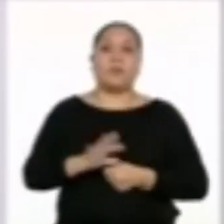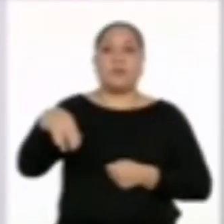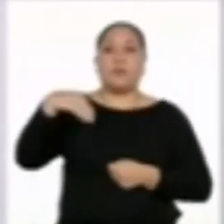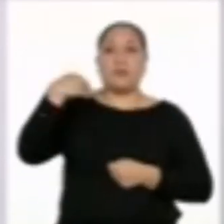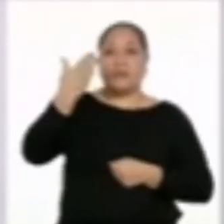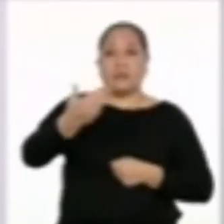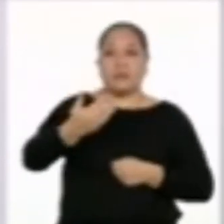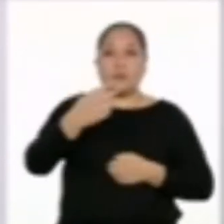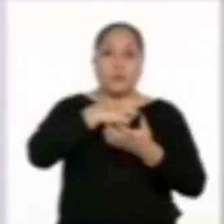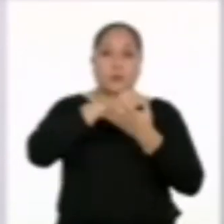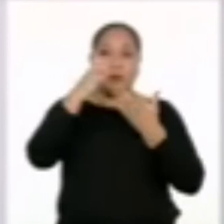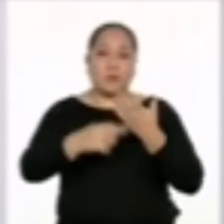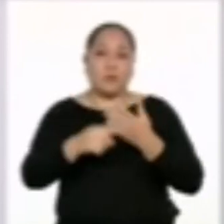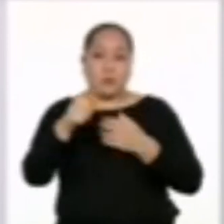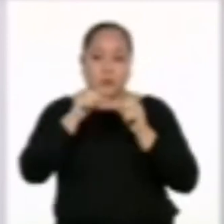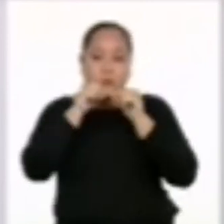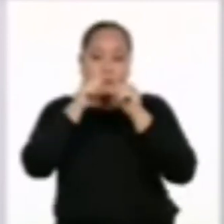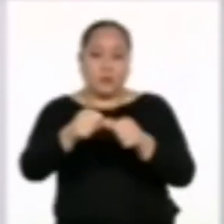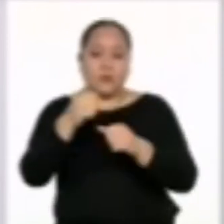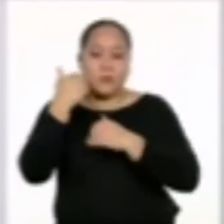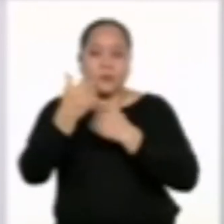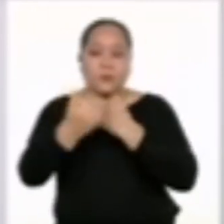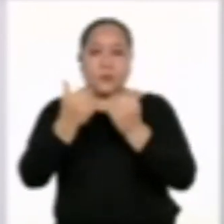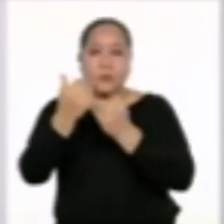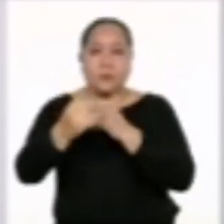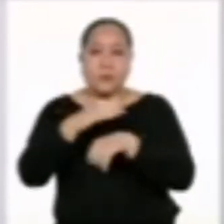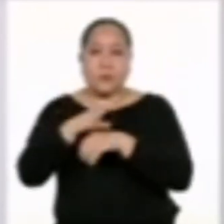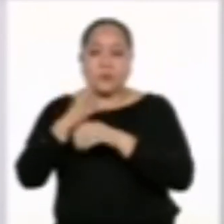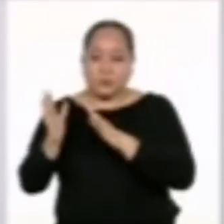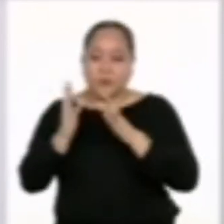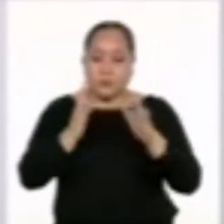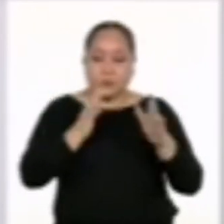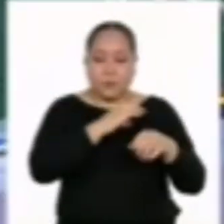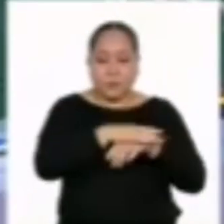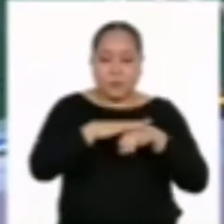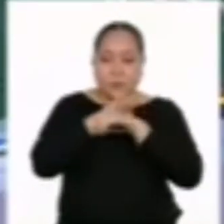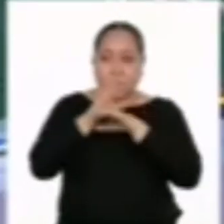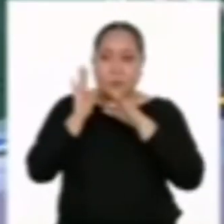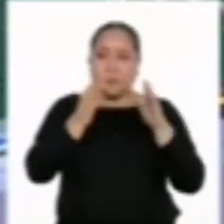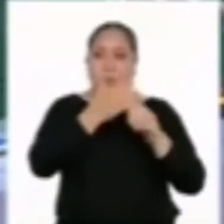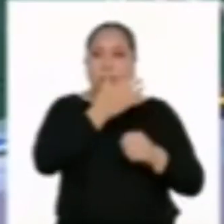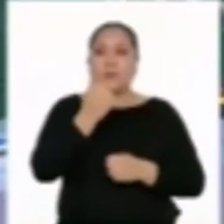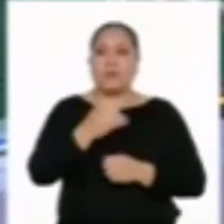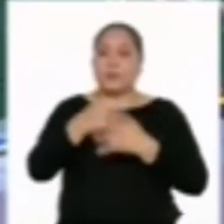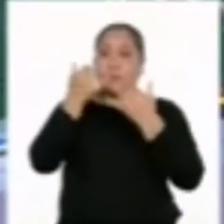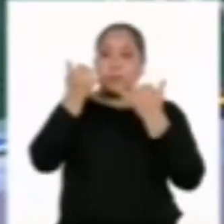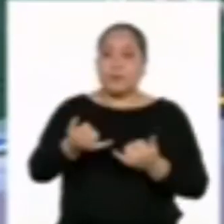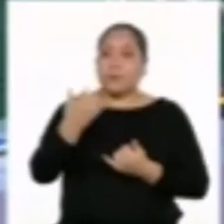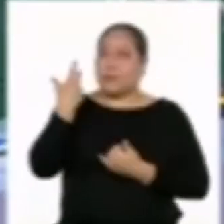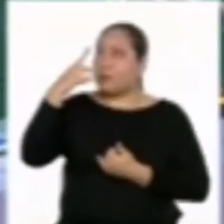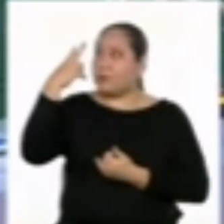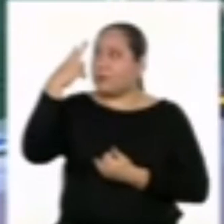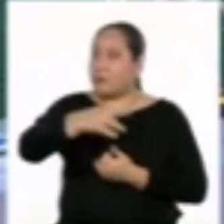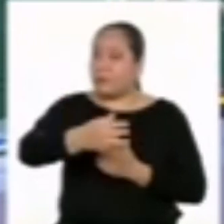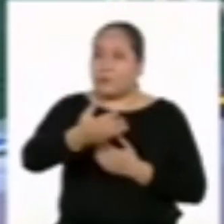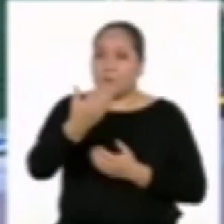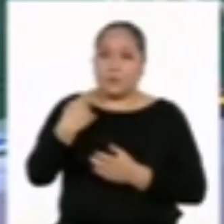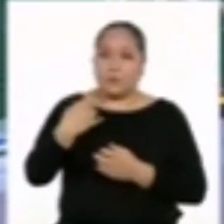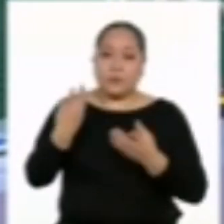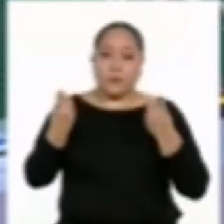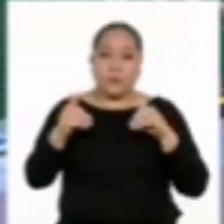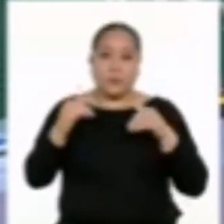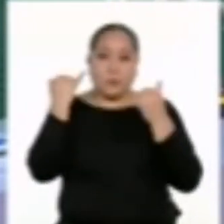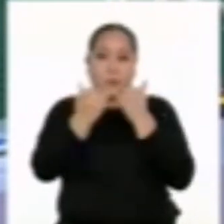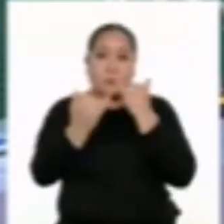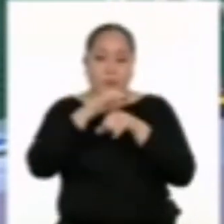el siguiente programa podrán seguir con el proceso de elaboración de su plan de mejora. Ahora, como vimos al inicio, al acabar